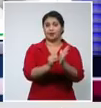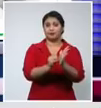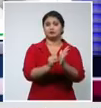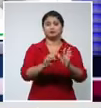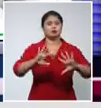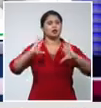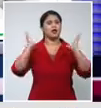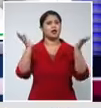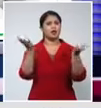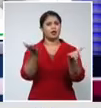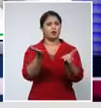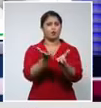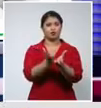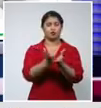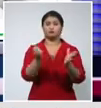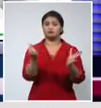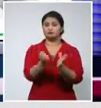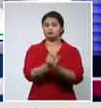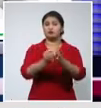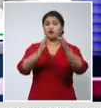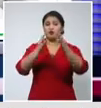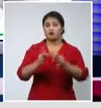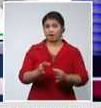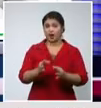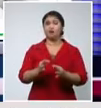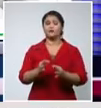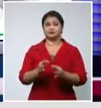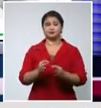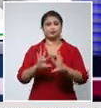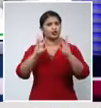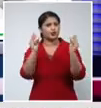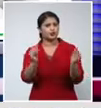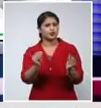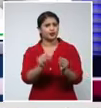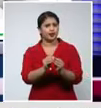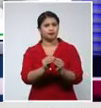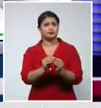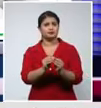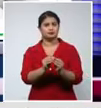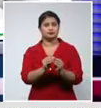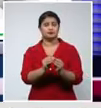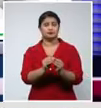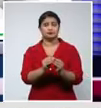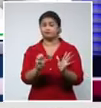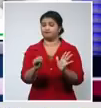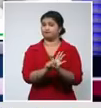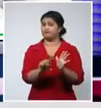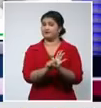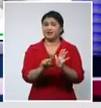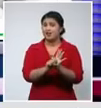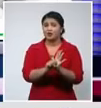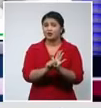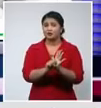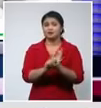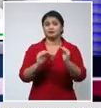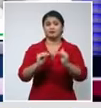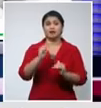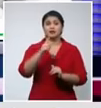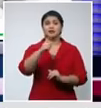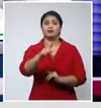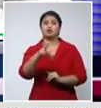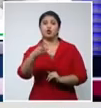durante las últimas 24 horas, con lo que el total roza la barrera de los 120 millones